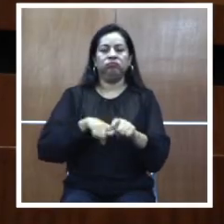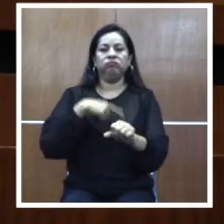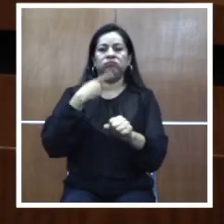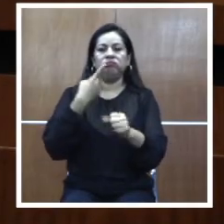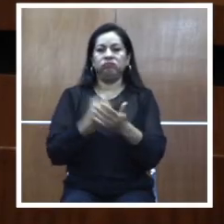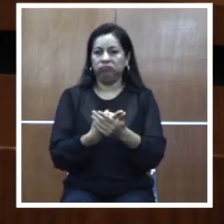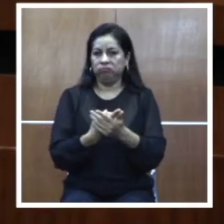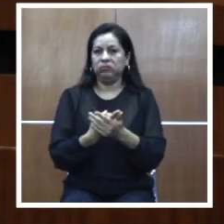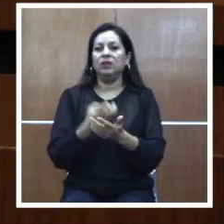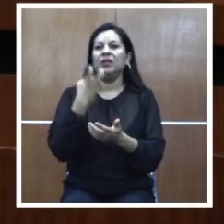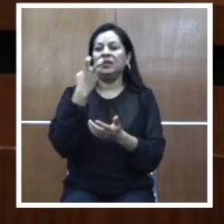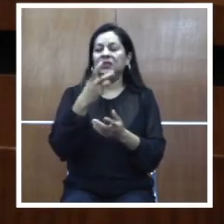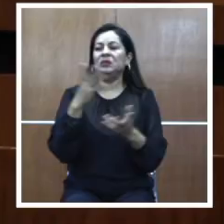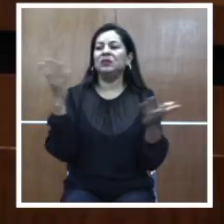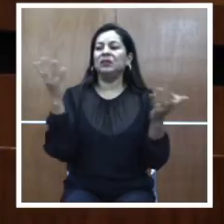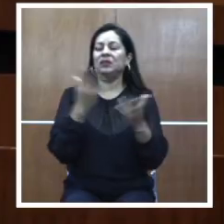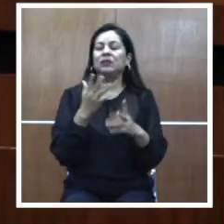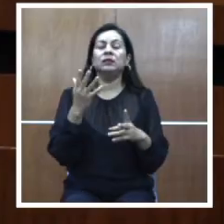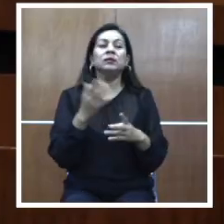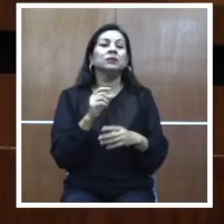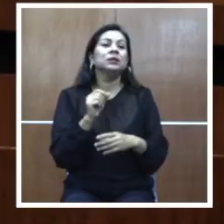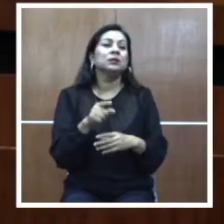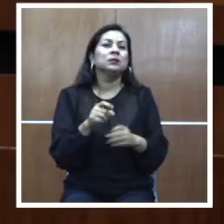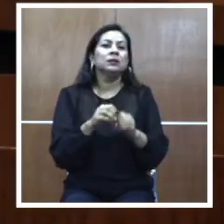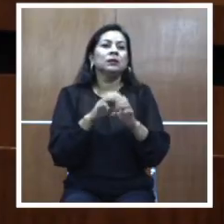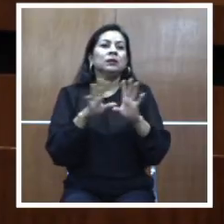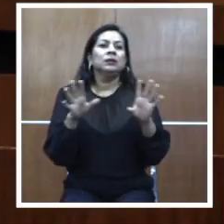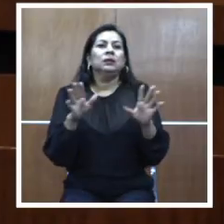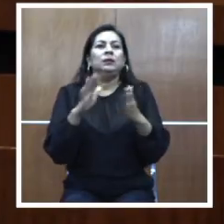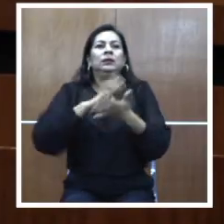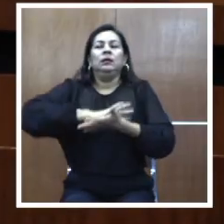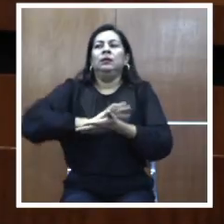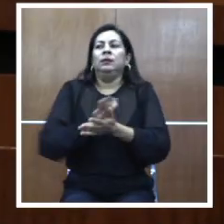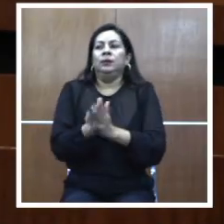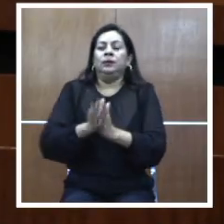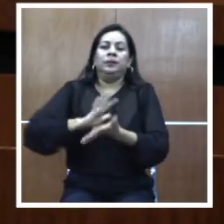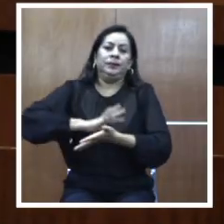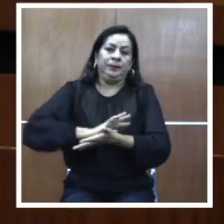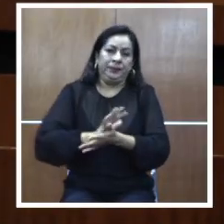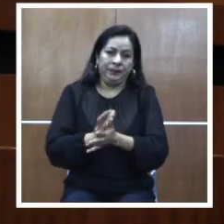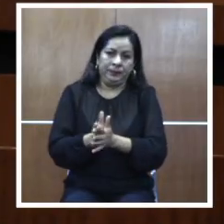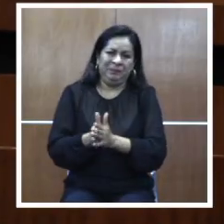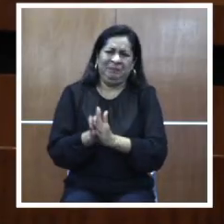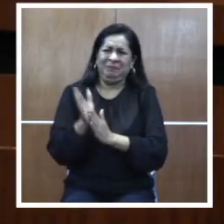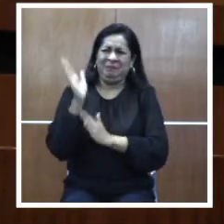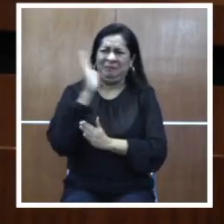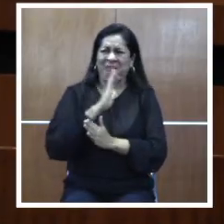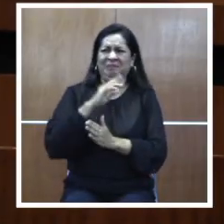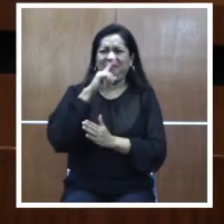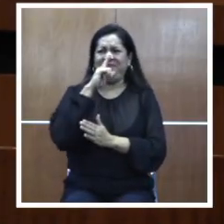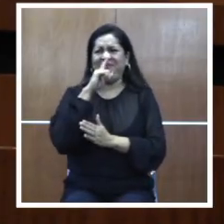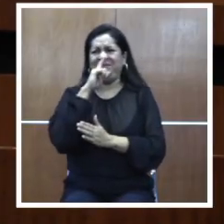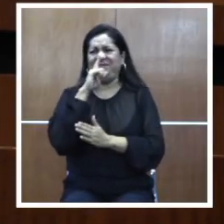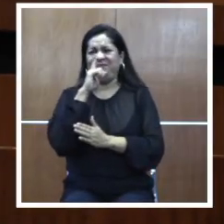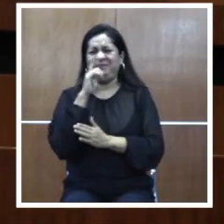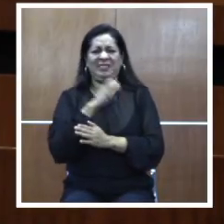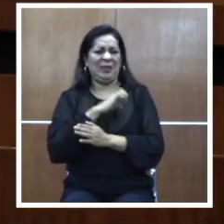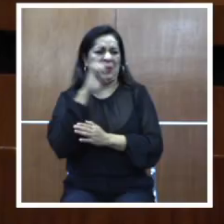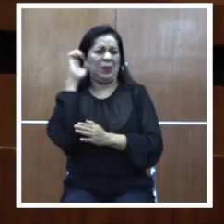Argumento que encubre una posición claramente discriminatoria, clasista y xenófoba,